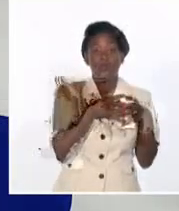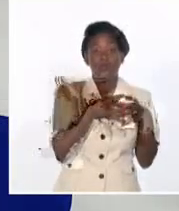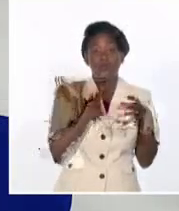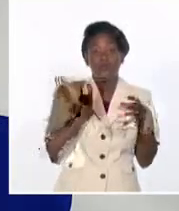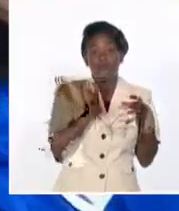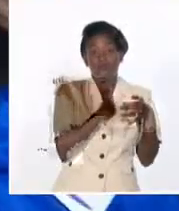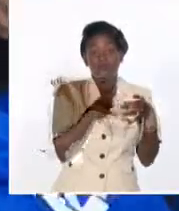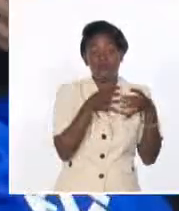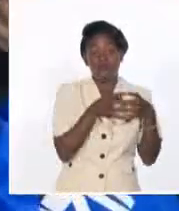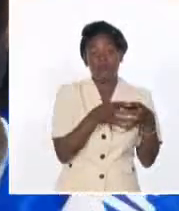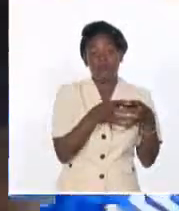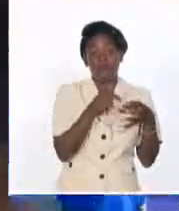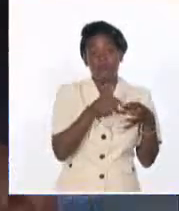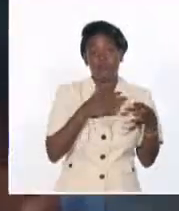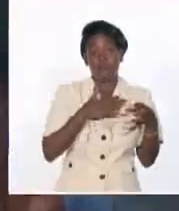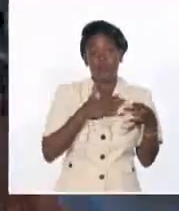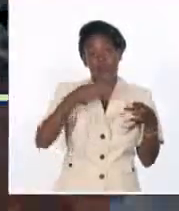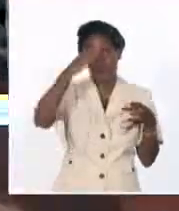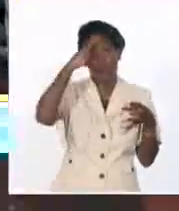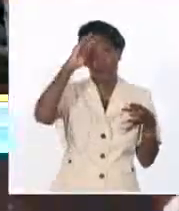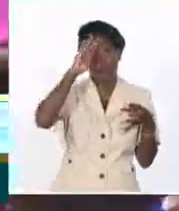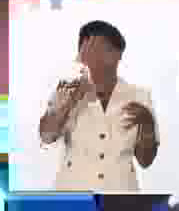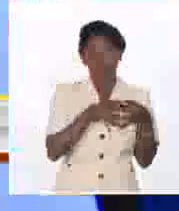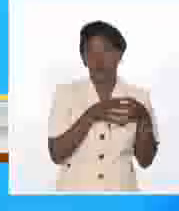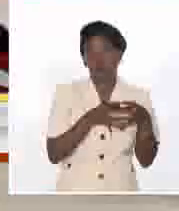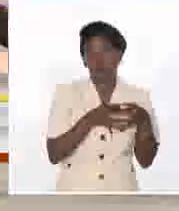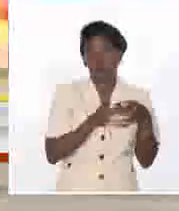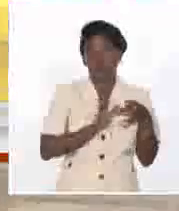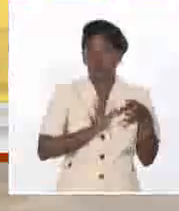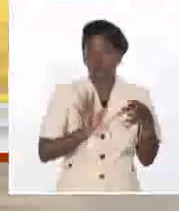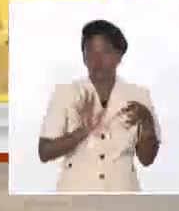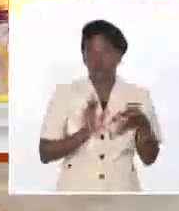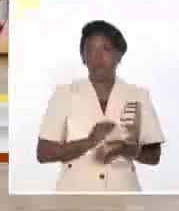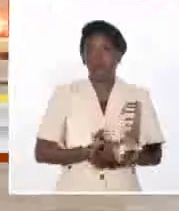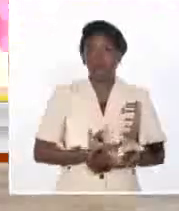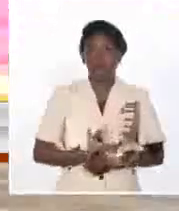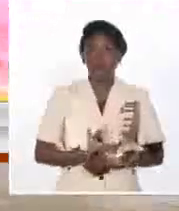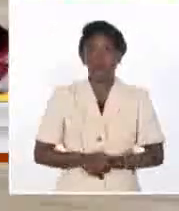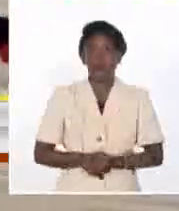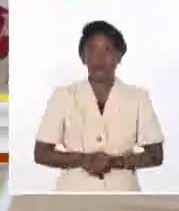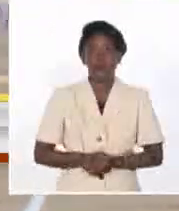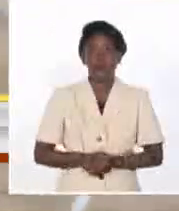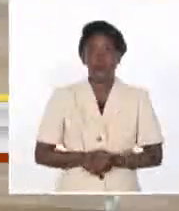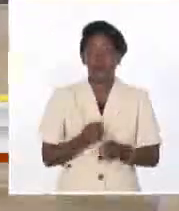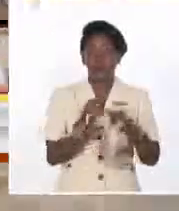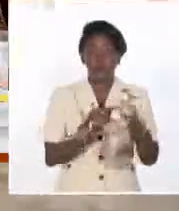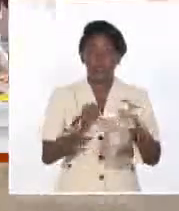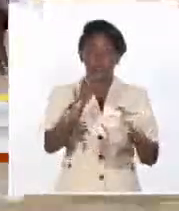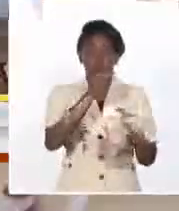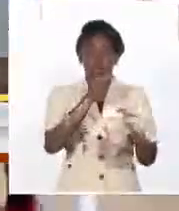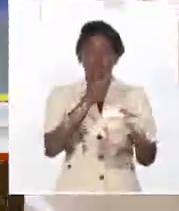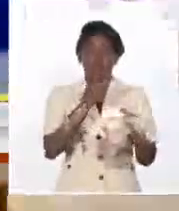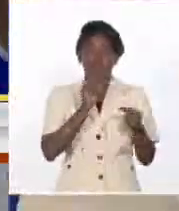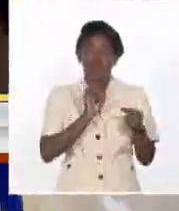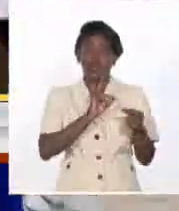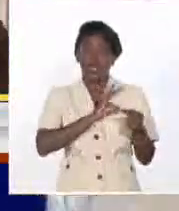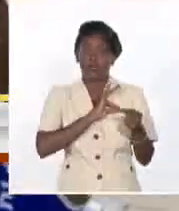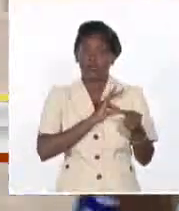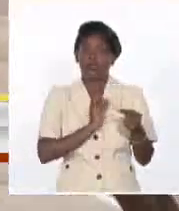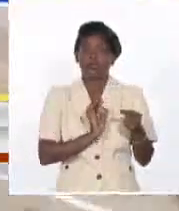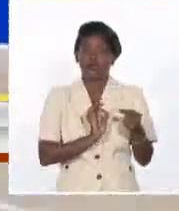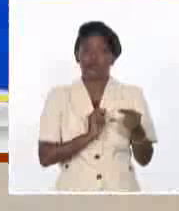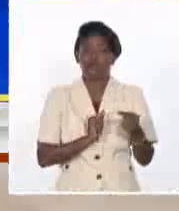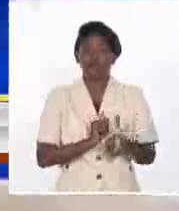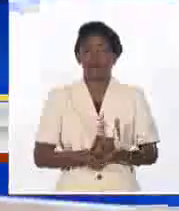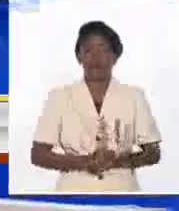grupo sumamente exigente con Argentina como anfitrión, y conocemos la calidad de baloncesto argentino. Está